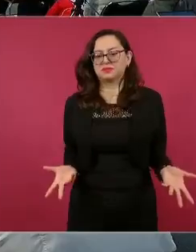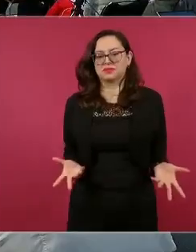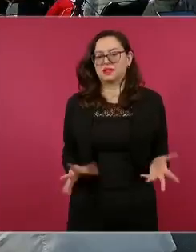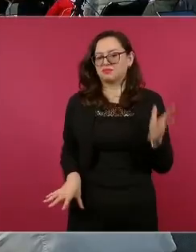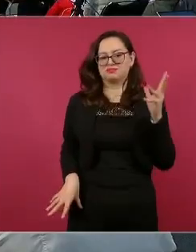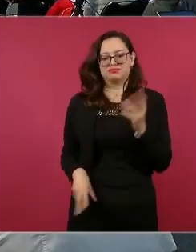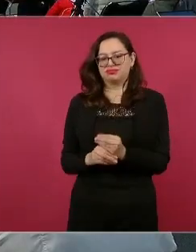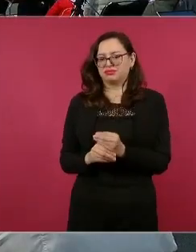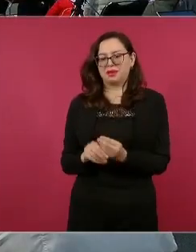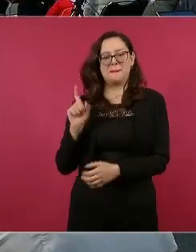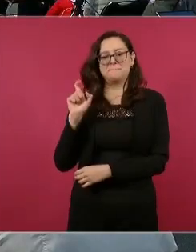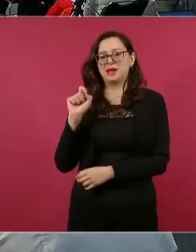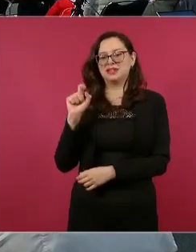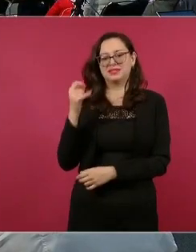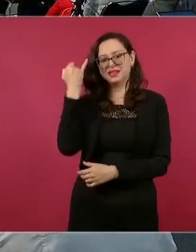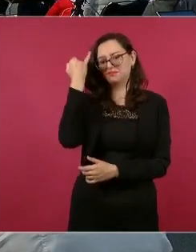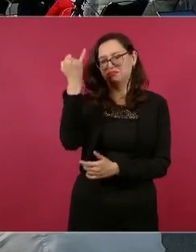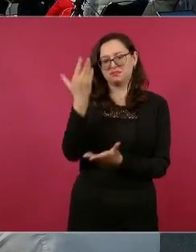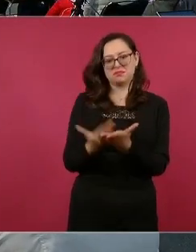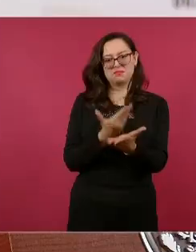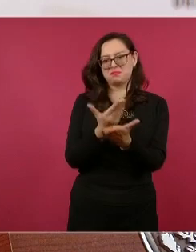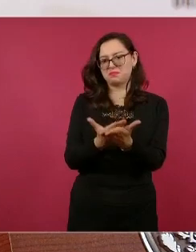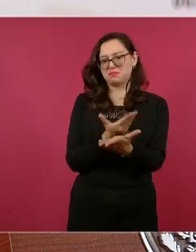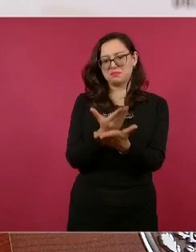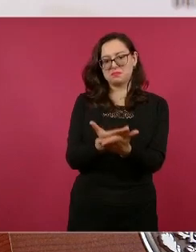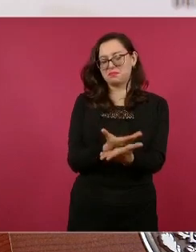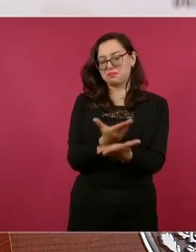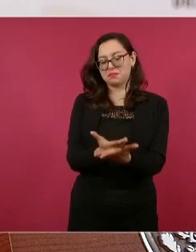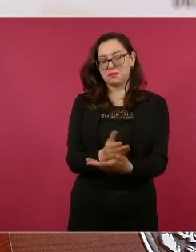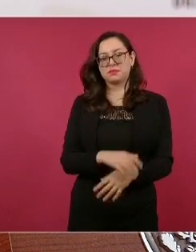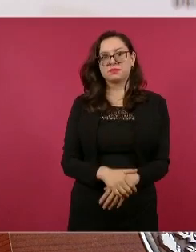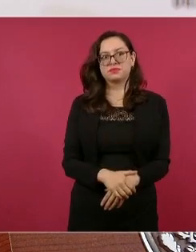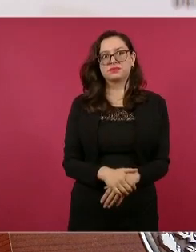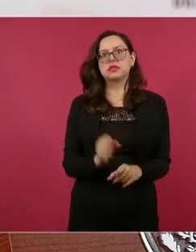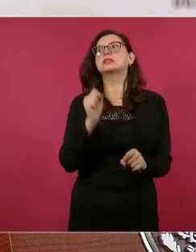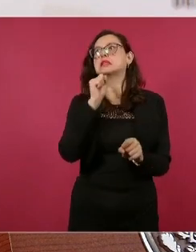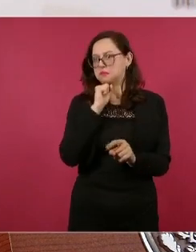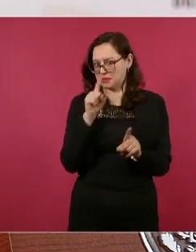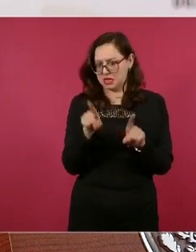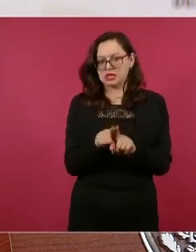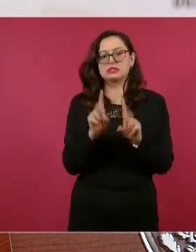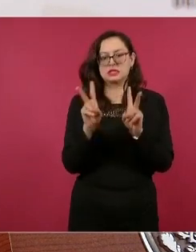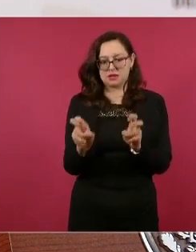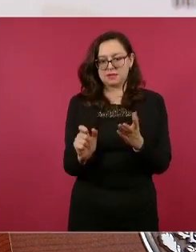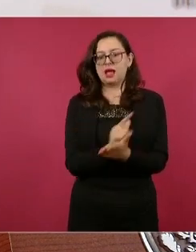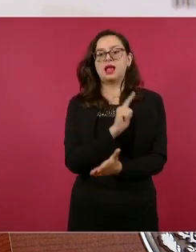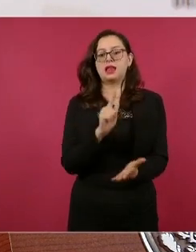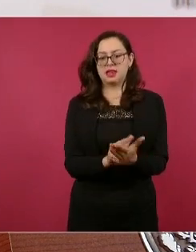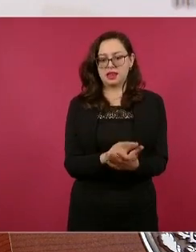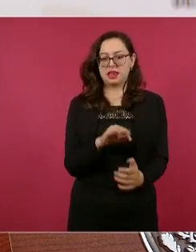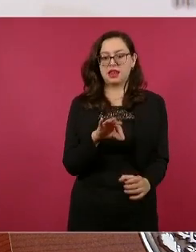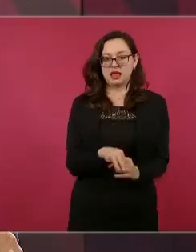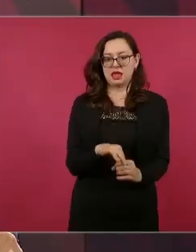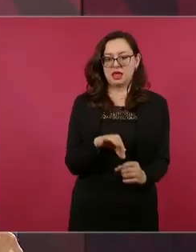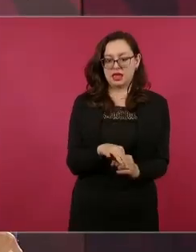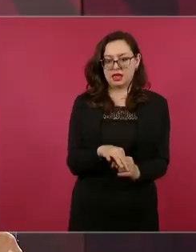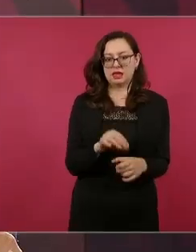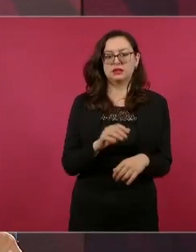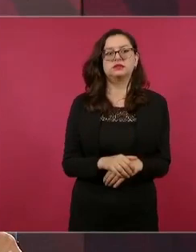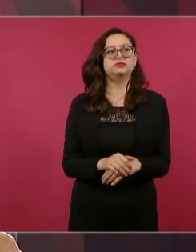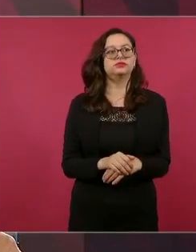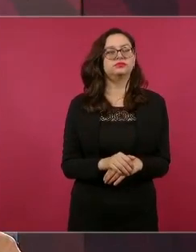una de estas iniciativas. Está también lo de la reforma electoral, está lo de